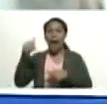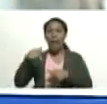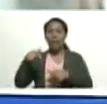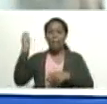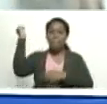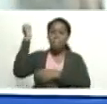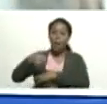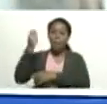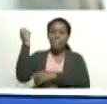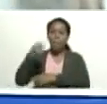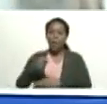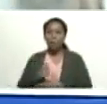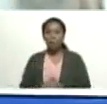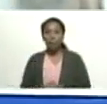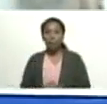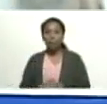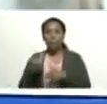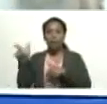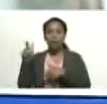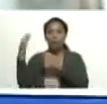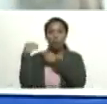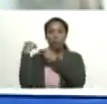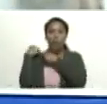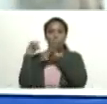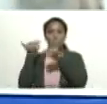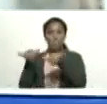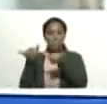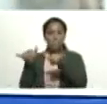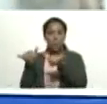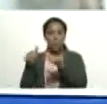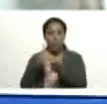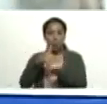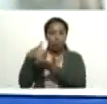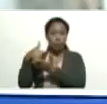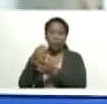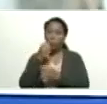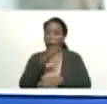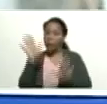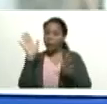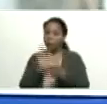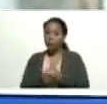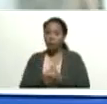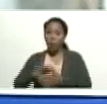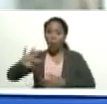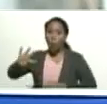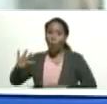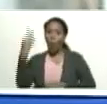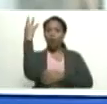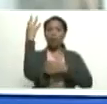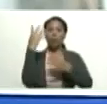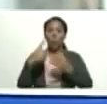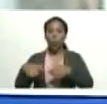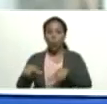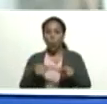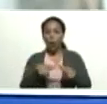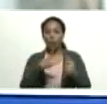subasta. Esto se corresponde al mismo premio, ¿verdad? Sí, sí, sí. Bueno, cuarto puesto.